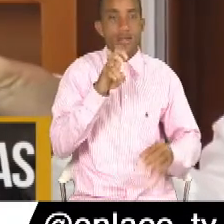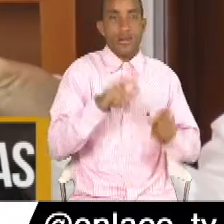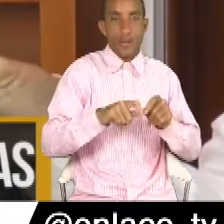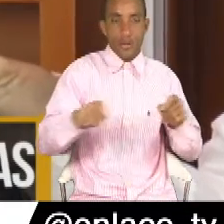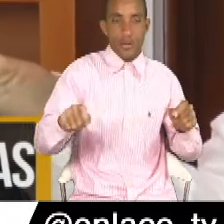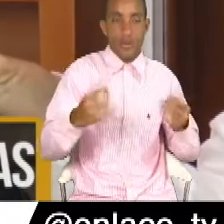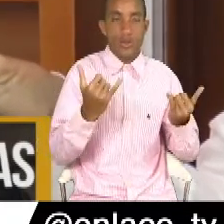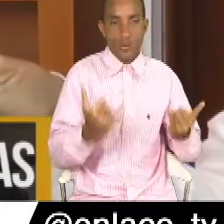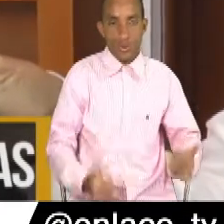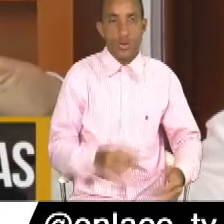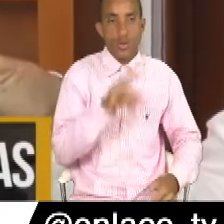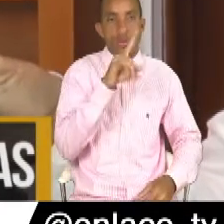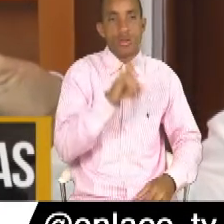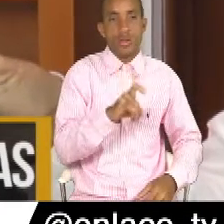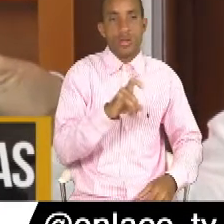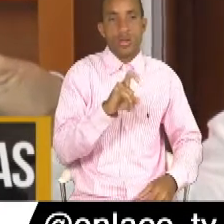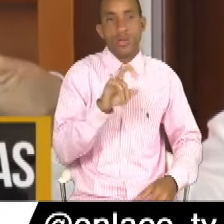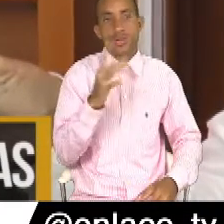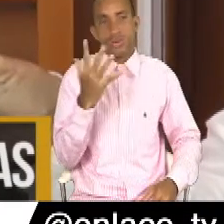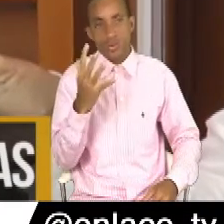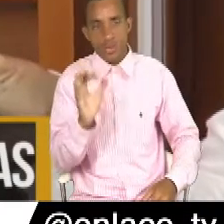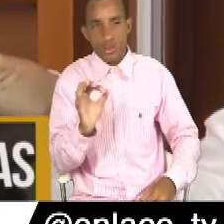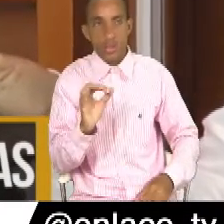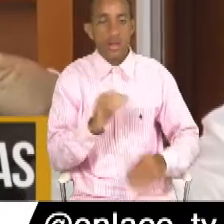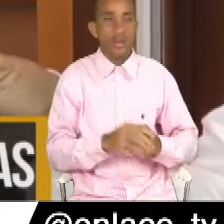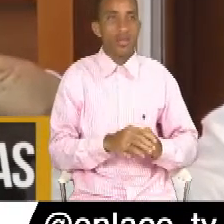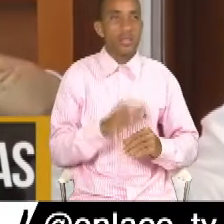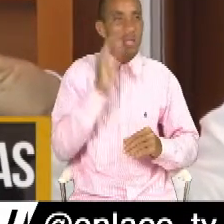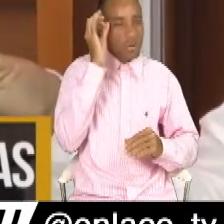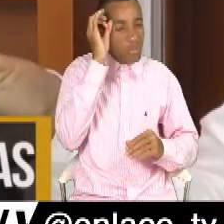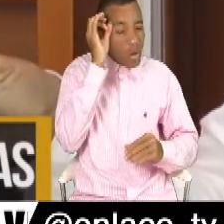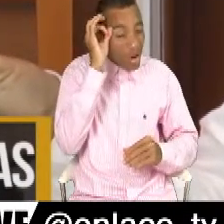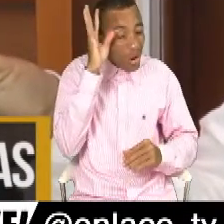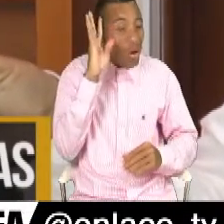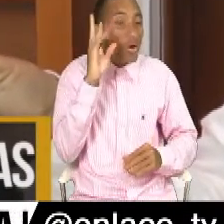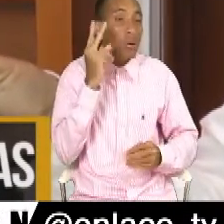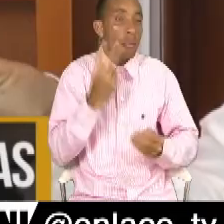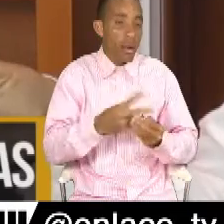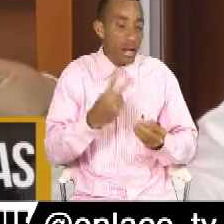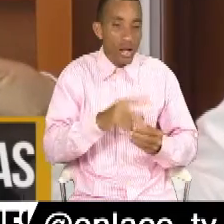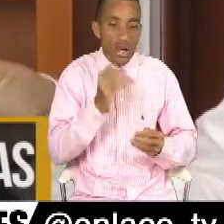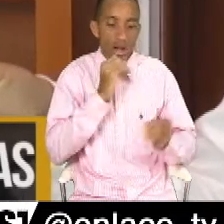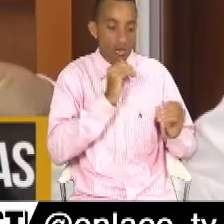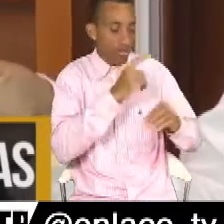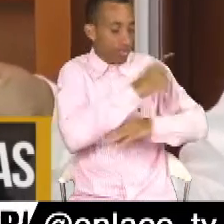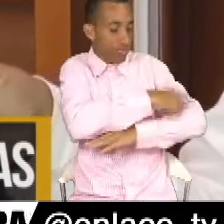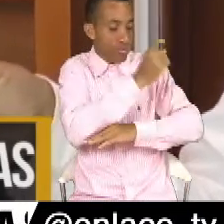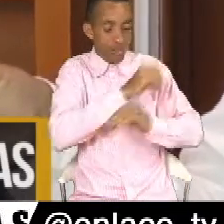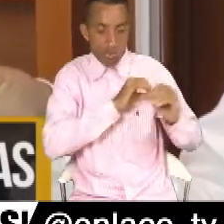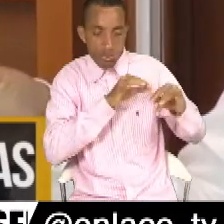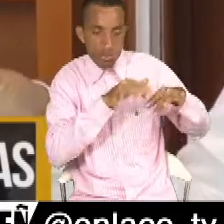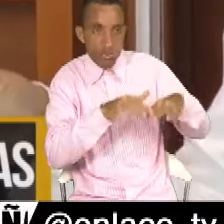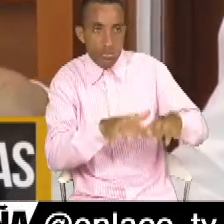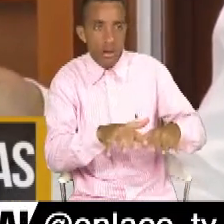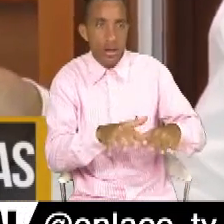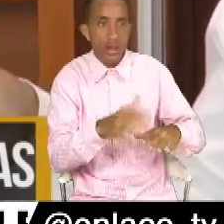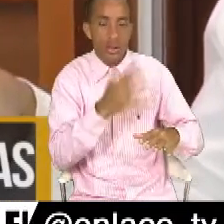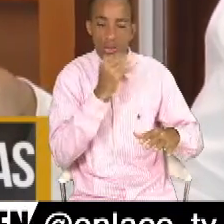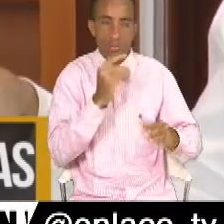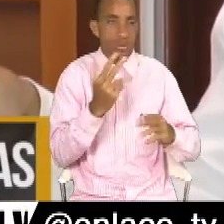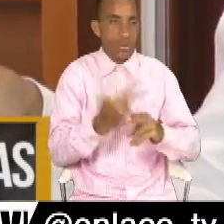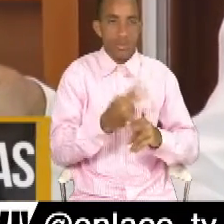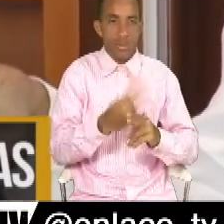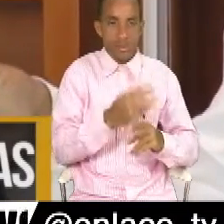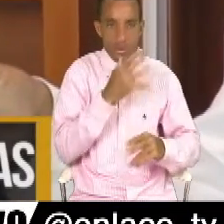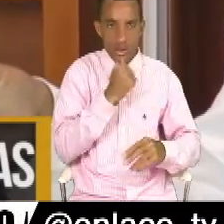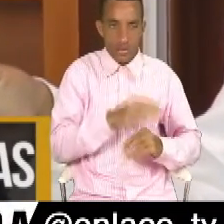6,50, por lo tanto, tampoco en un caso extremo que hubiera habido algún derramamiento, no hubiera ocurrido ningún inconveniente.